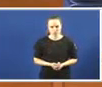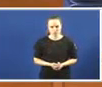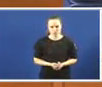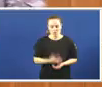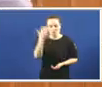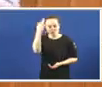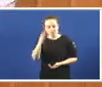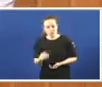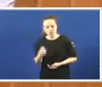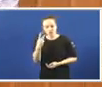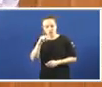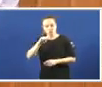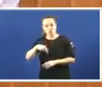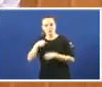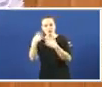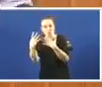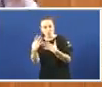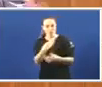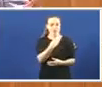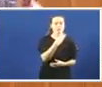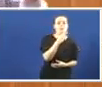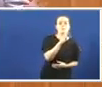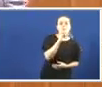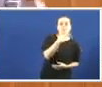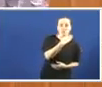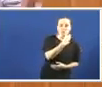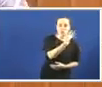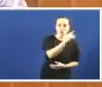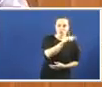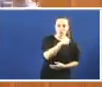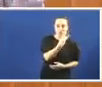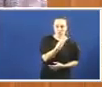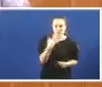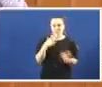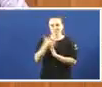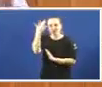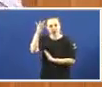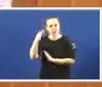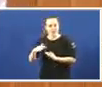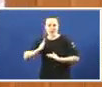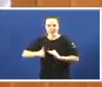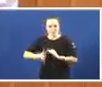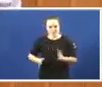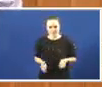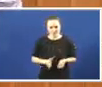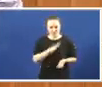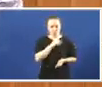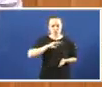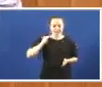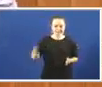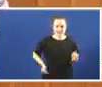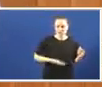Orzamento 2,9%, PIB 4,2%. Eso se chama orzamento restrictivo, porque medra menos que a riqueza